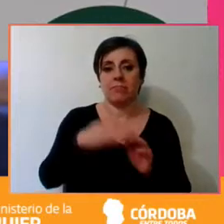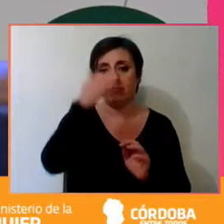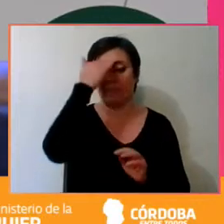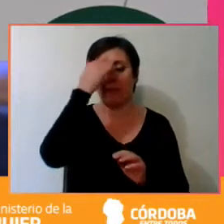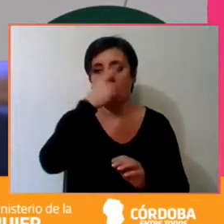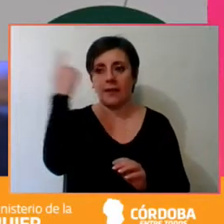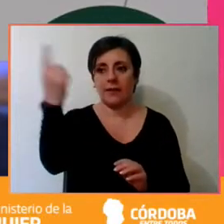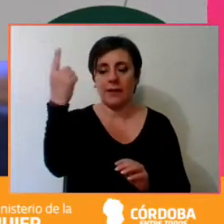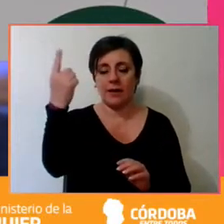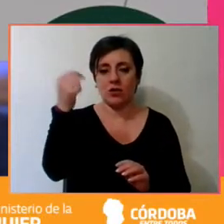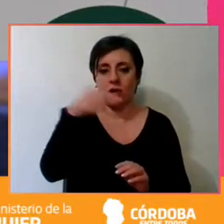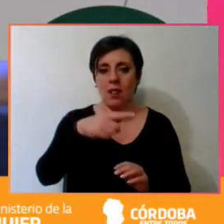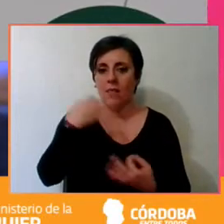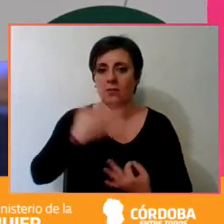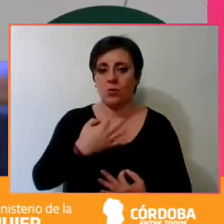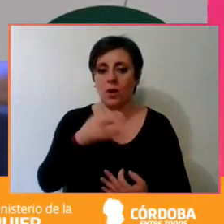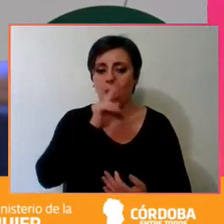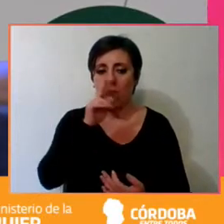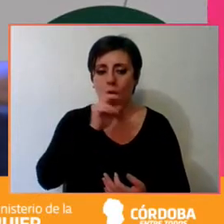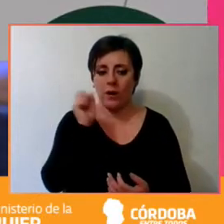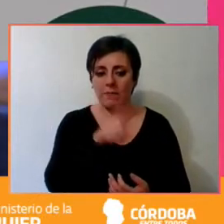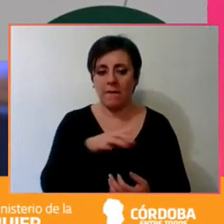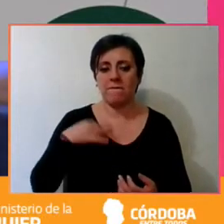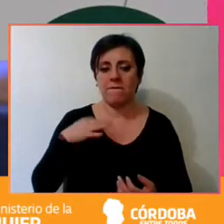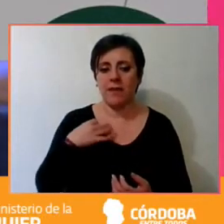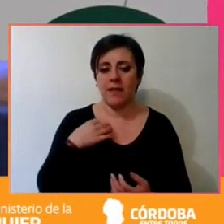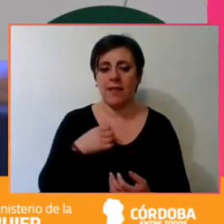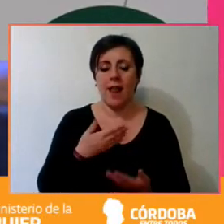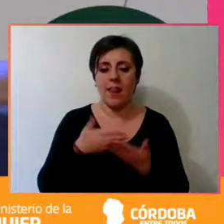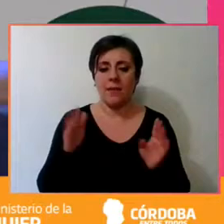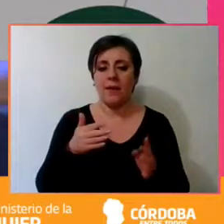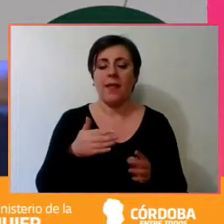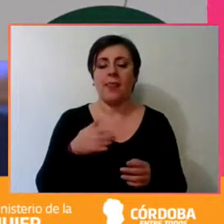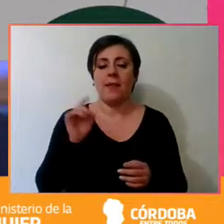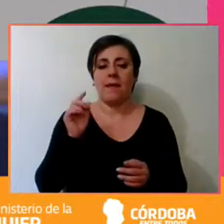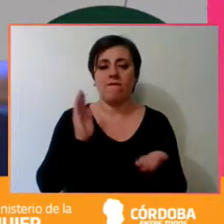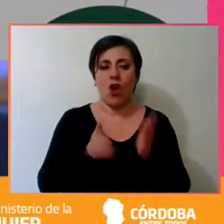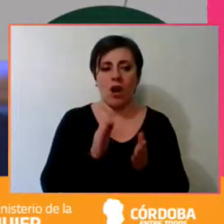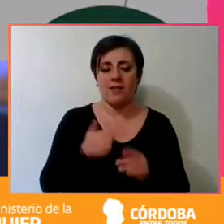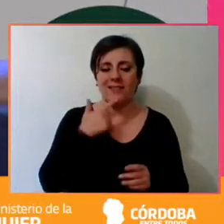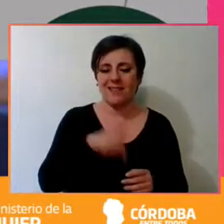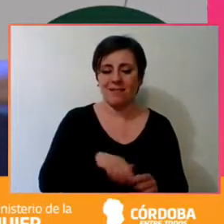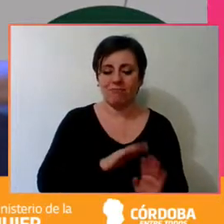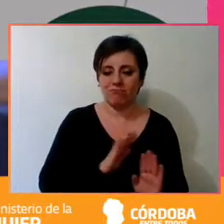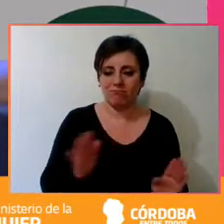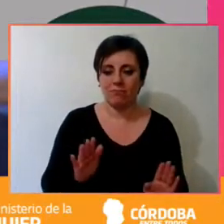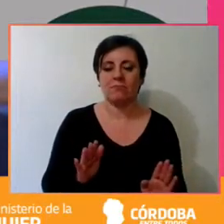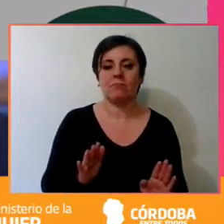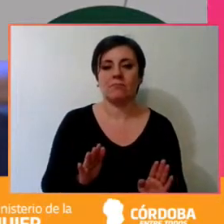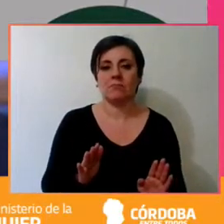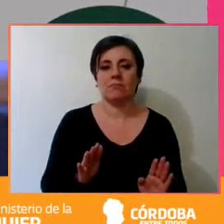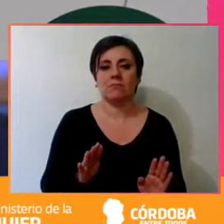de asegurarle a las mujeres una vida libre de violencia. Y en todo momento